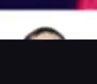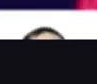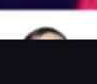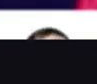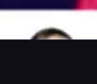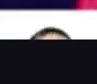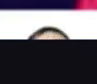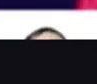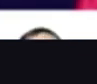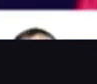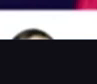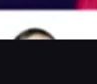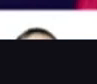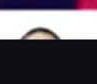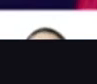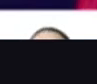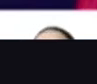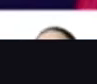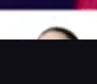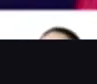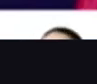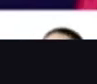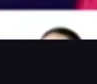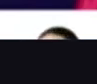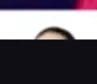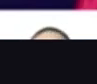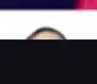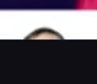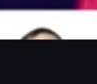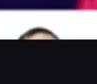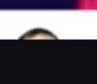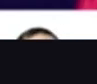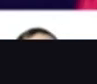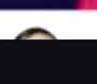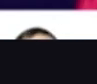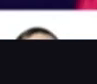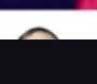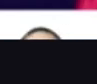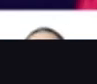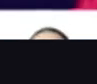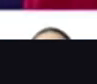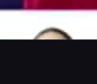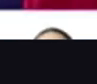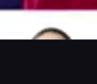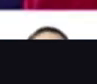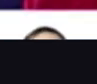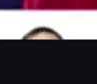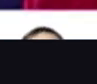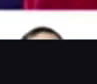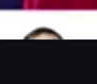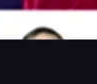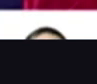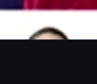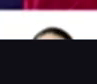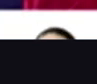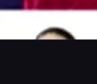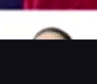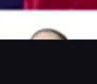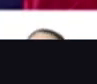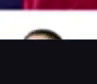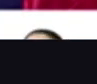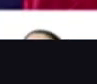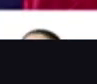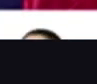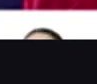de política se toman en cuenta. Viajamos una delegación pequeña, el ministro de Relaciones Exteriores,